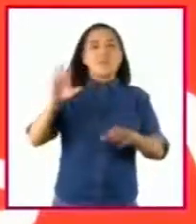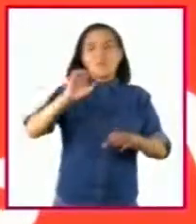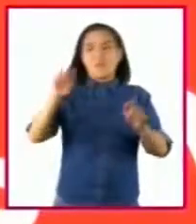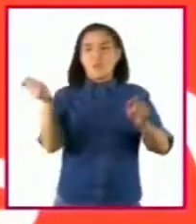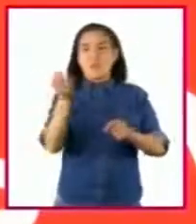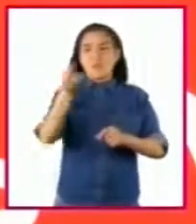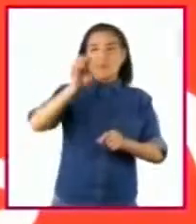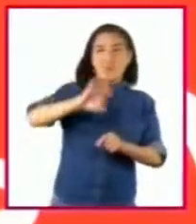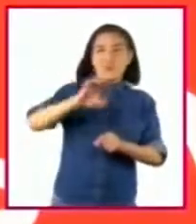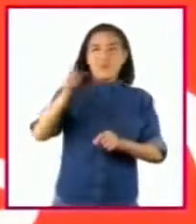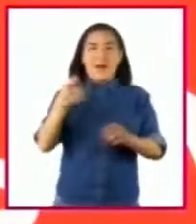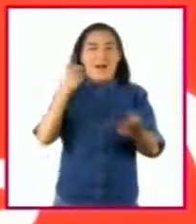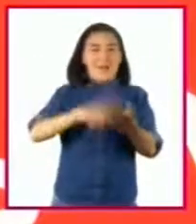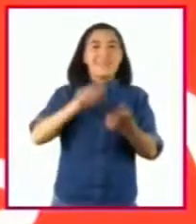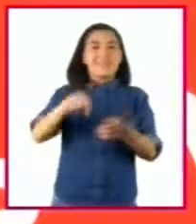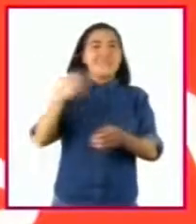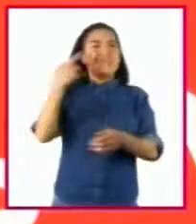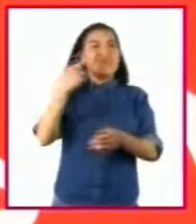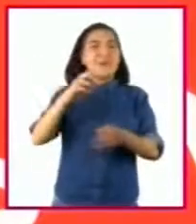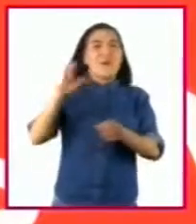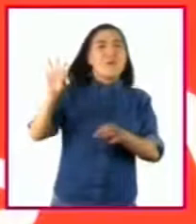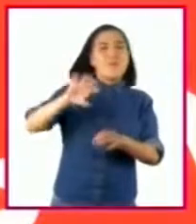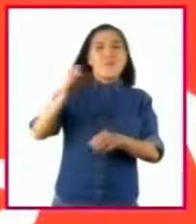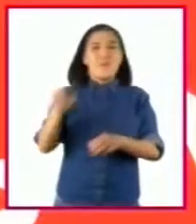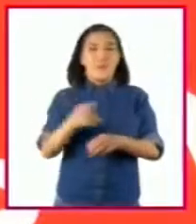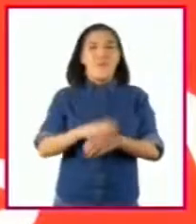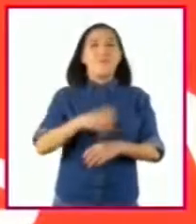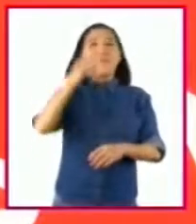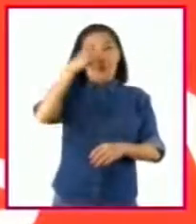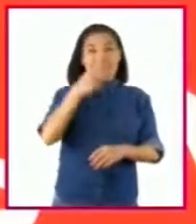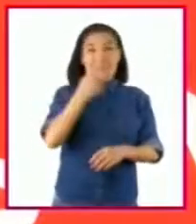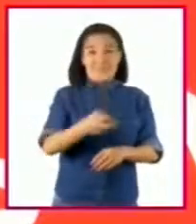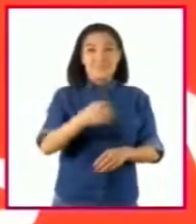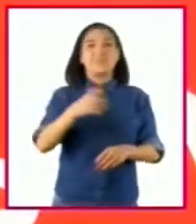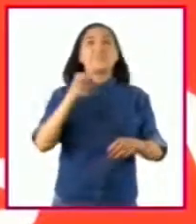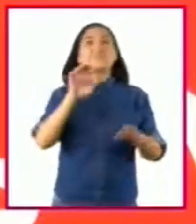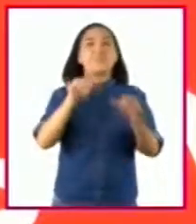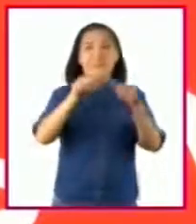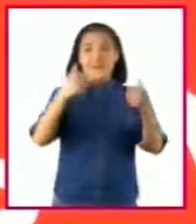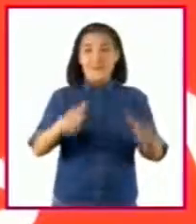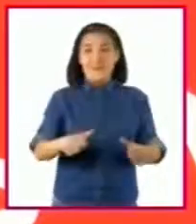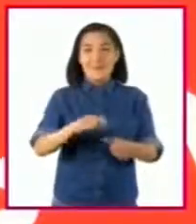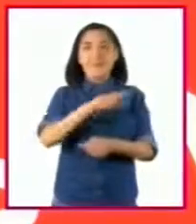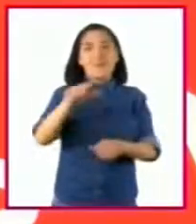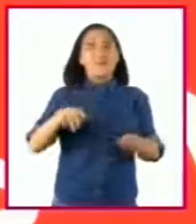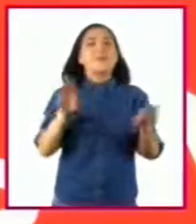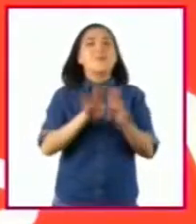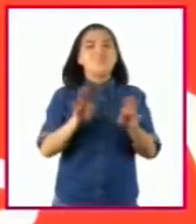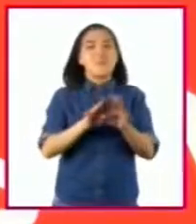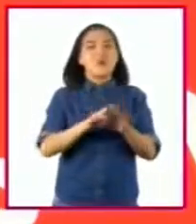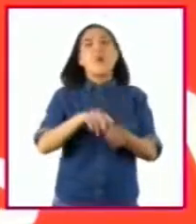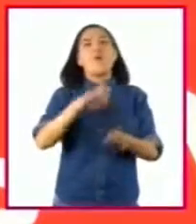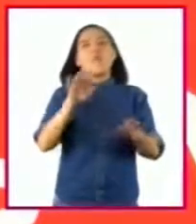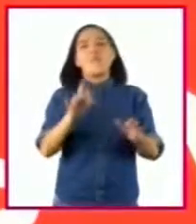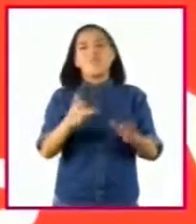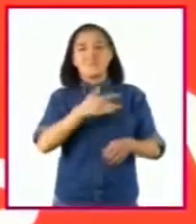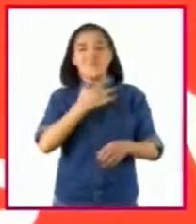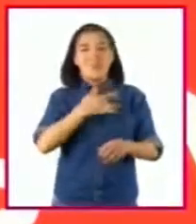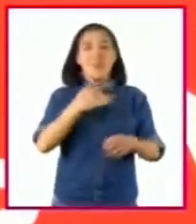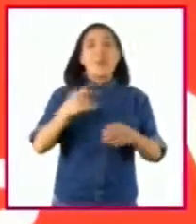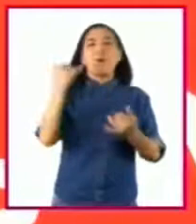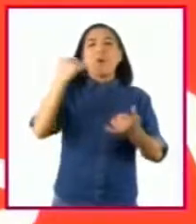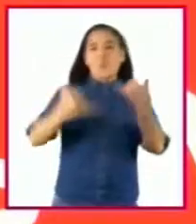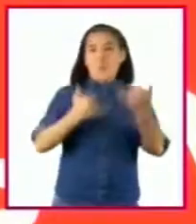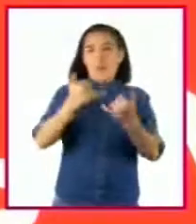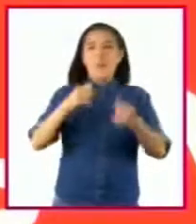que son unos pequeños platillos. Con esto, nuestra instalación artística incluye otros elementos como juego de luz